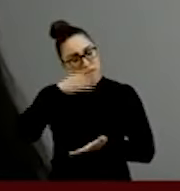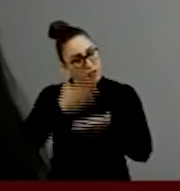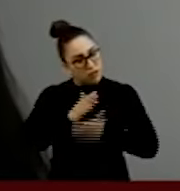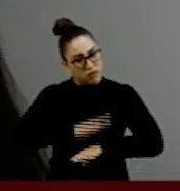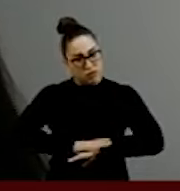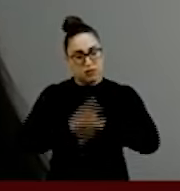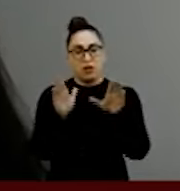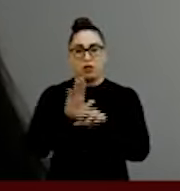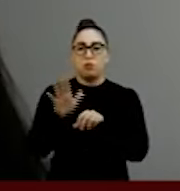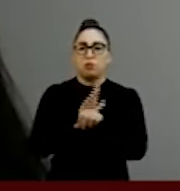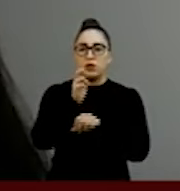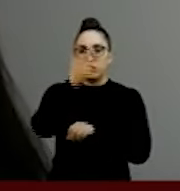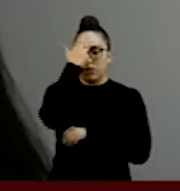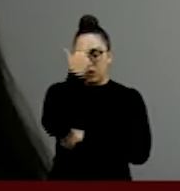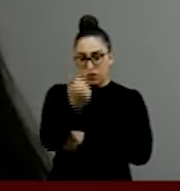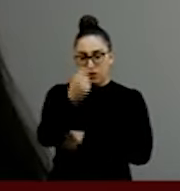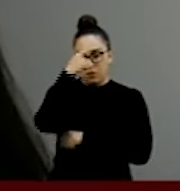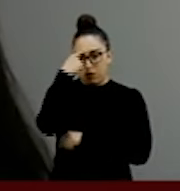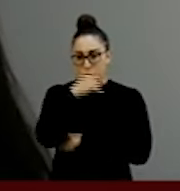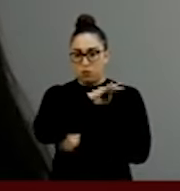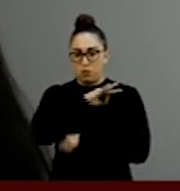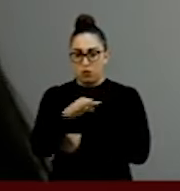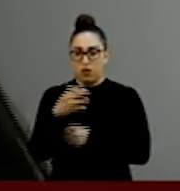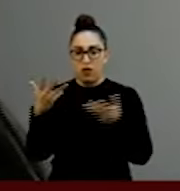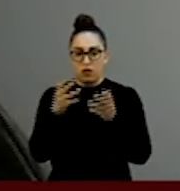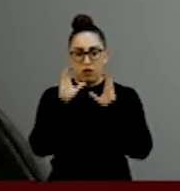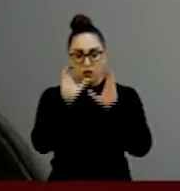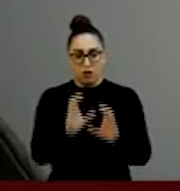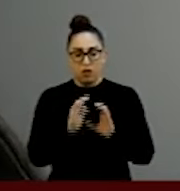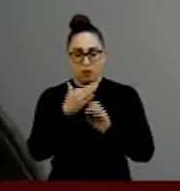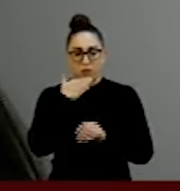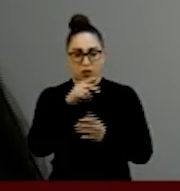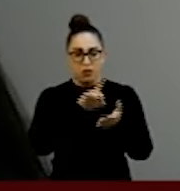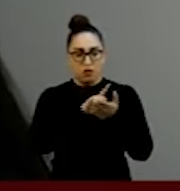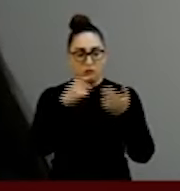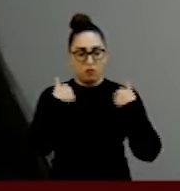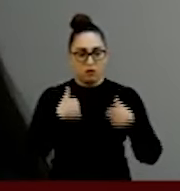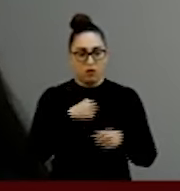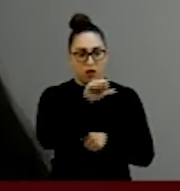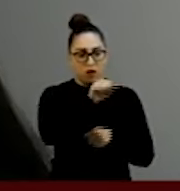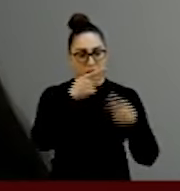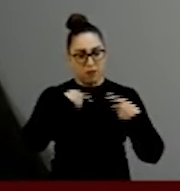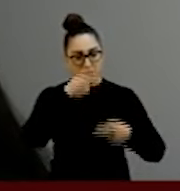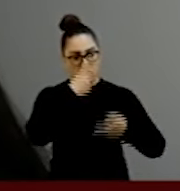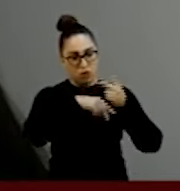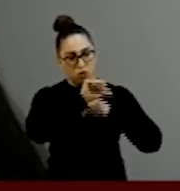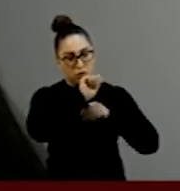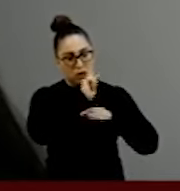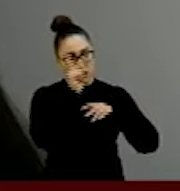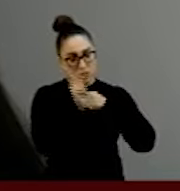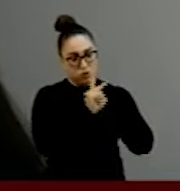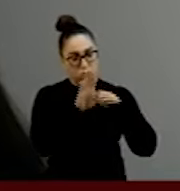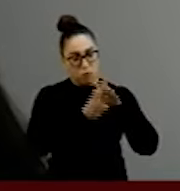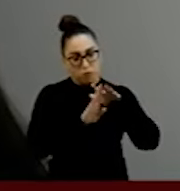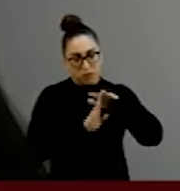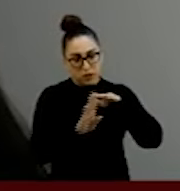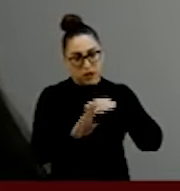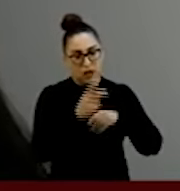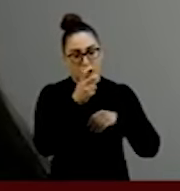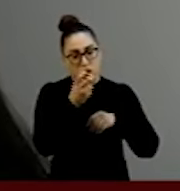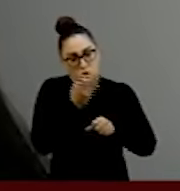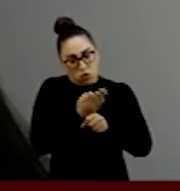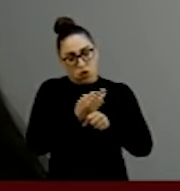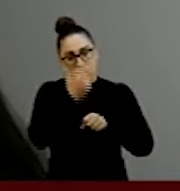eso que con el propósito de mejorar la tutela y protección de los derechos humanos de las personas migrantes, este grupo de